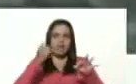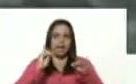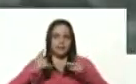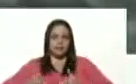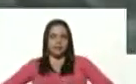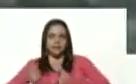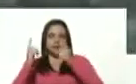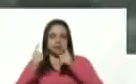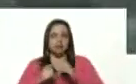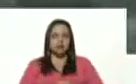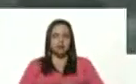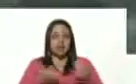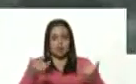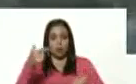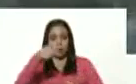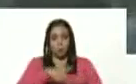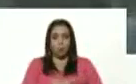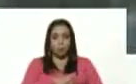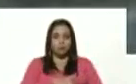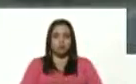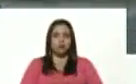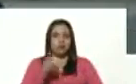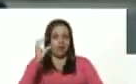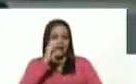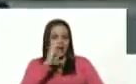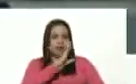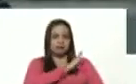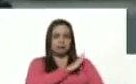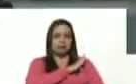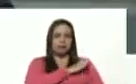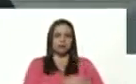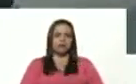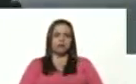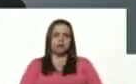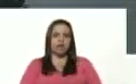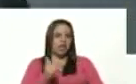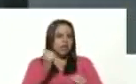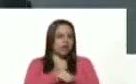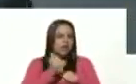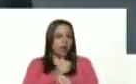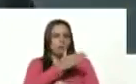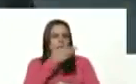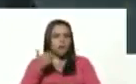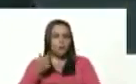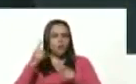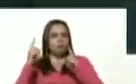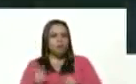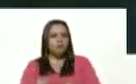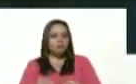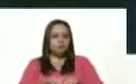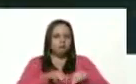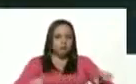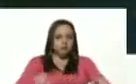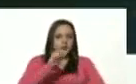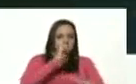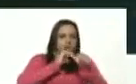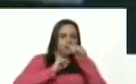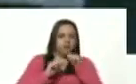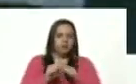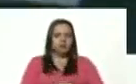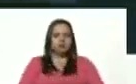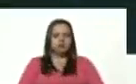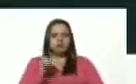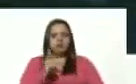permitiendo ya hoy en la ciudad de Caracas realizar obras de mejoras también en los acueductos, obras de